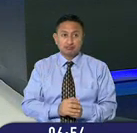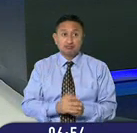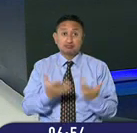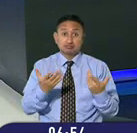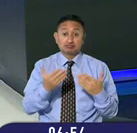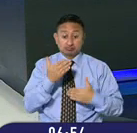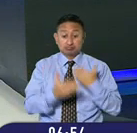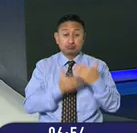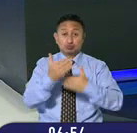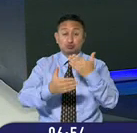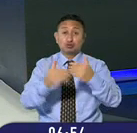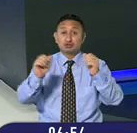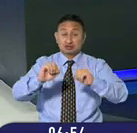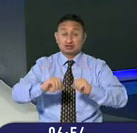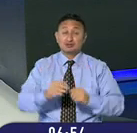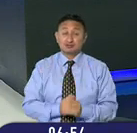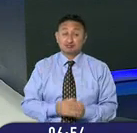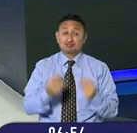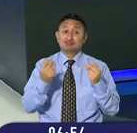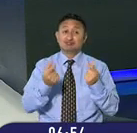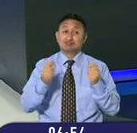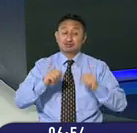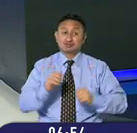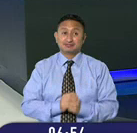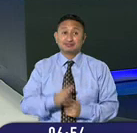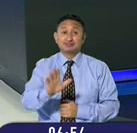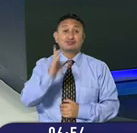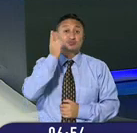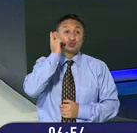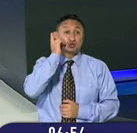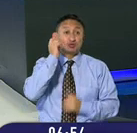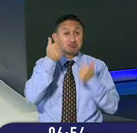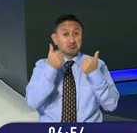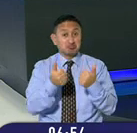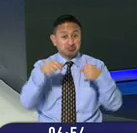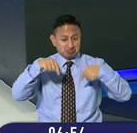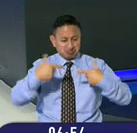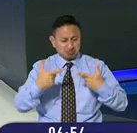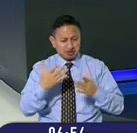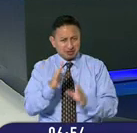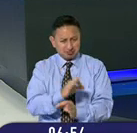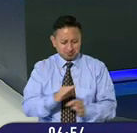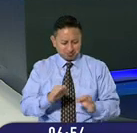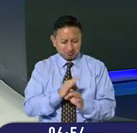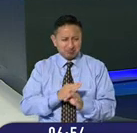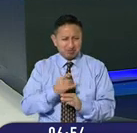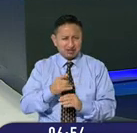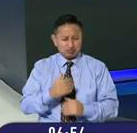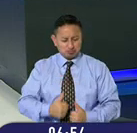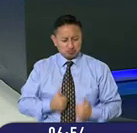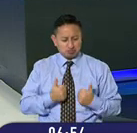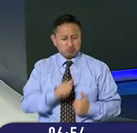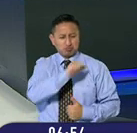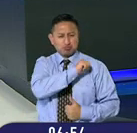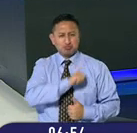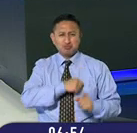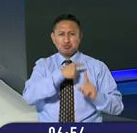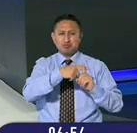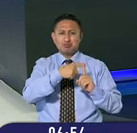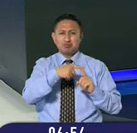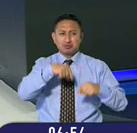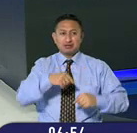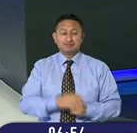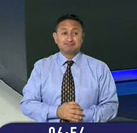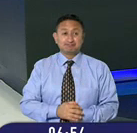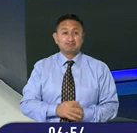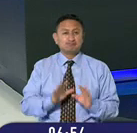Avanza, avanza, avanza fuerte. Corre, corre, claro que sí. Desayune rico, ¿eh? Desayune con ganas, póngale buena actitud a la vida. Sabes que